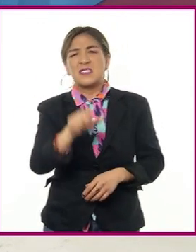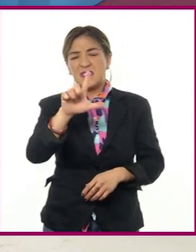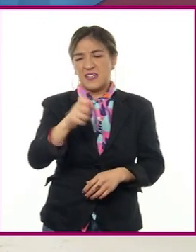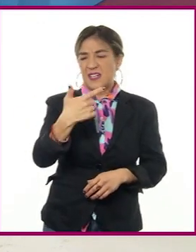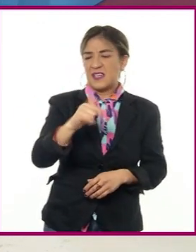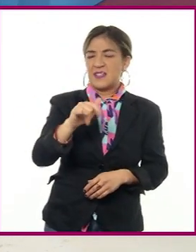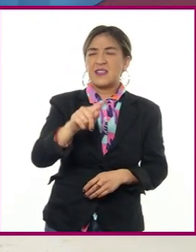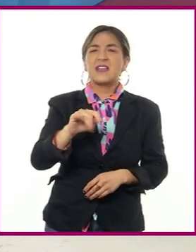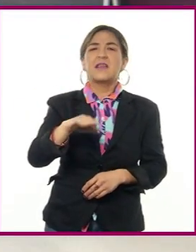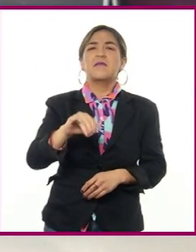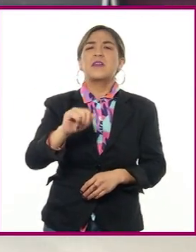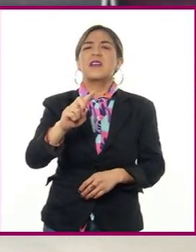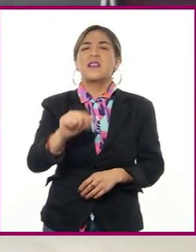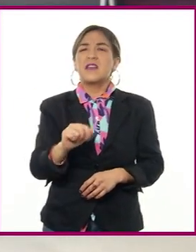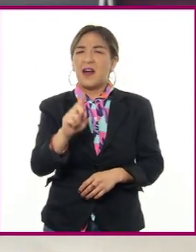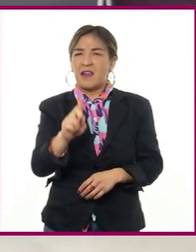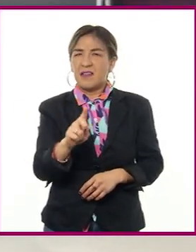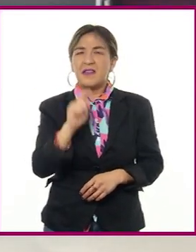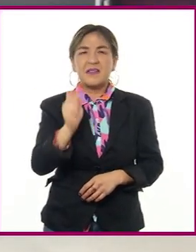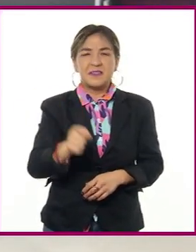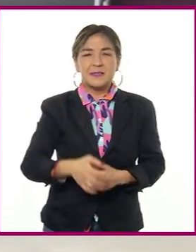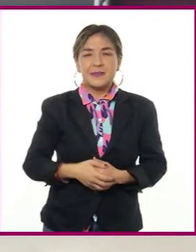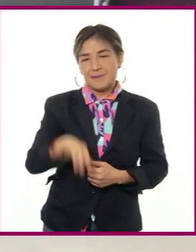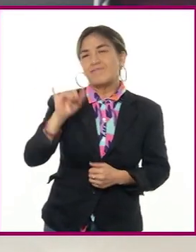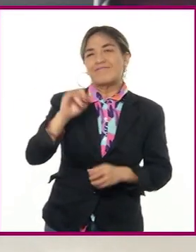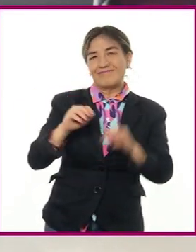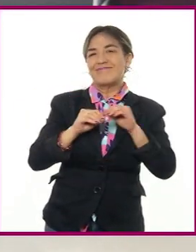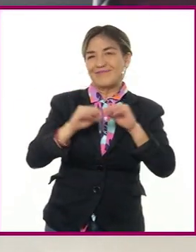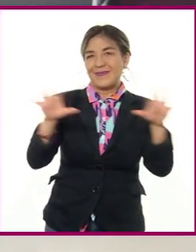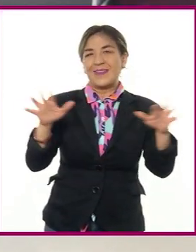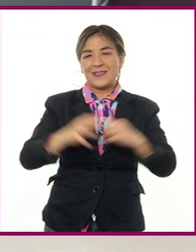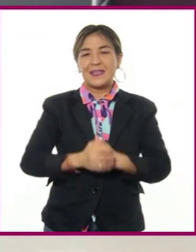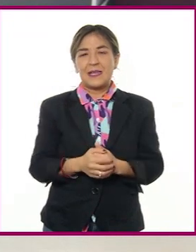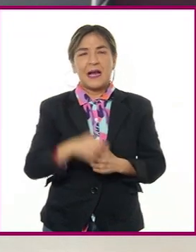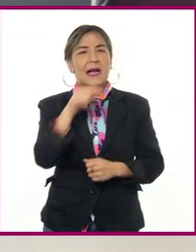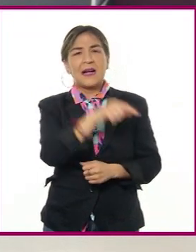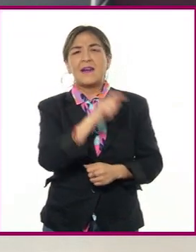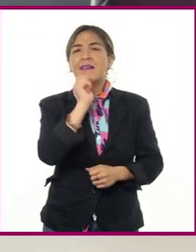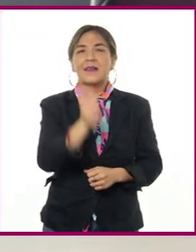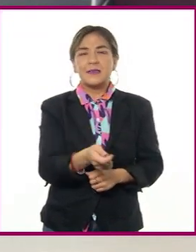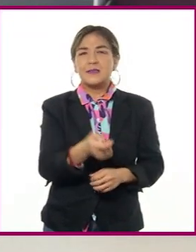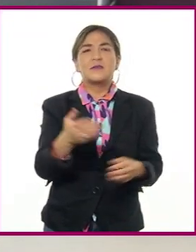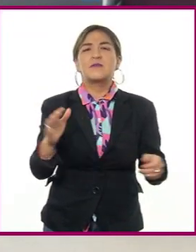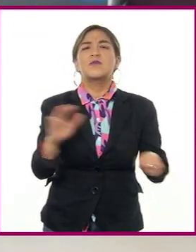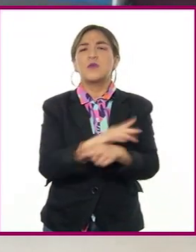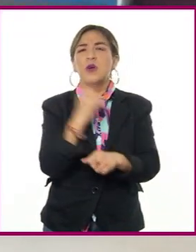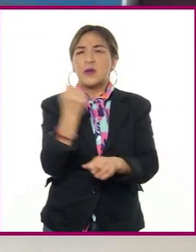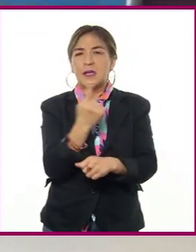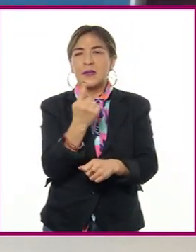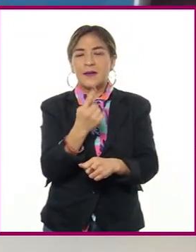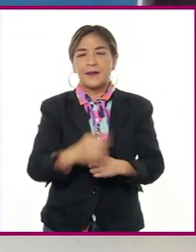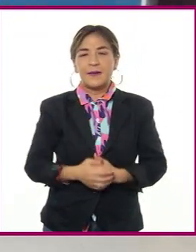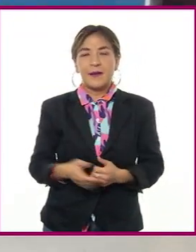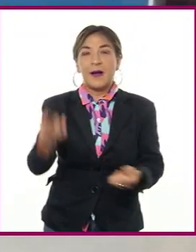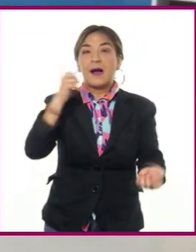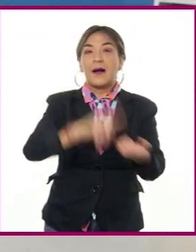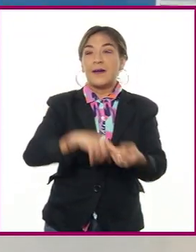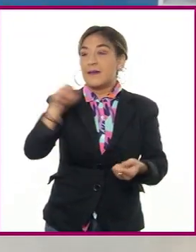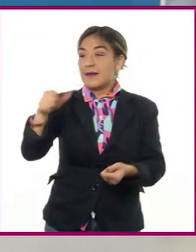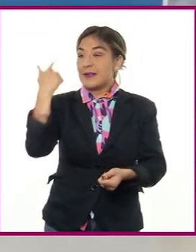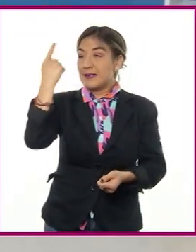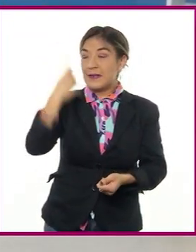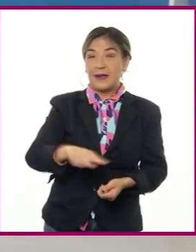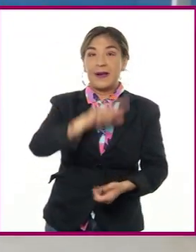legitimidad? Claro, maestro Juan Carlos. La legitimidad ocurre cuando lo que mandan las leyes o lo